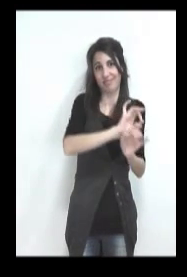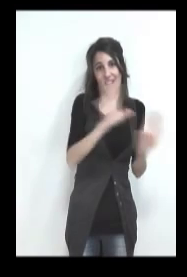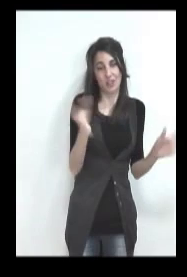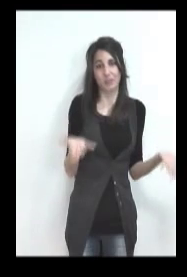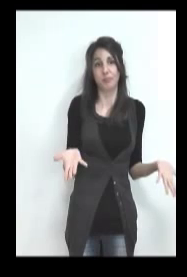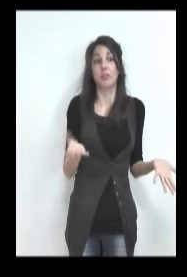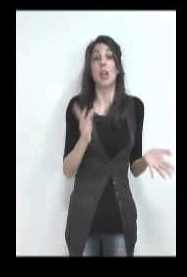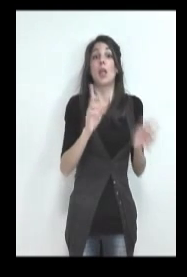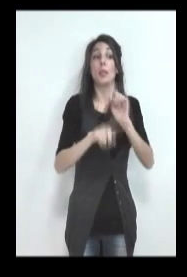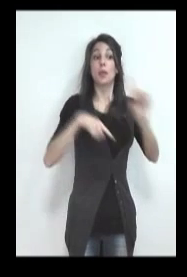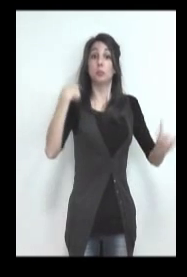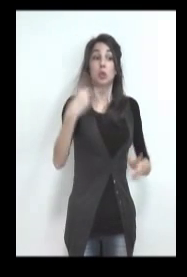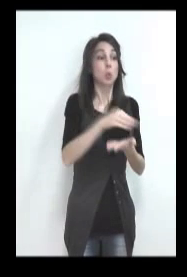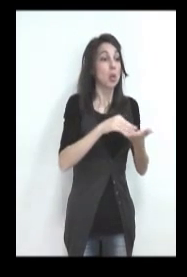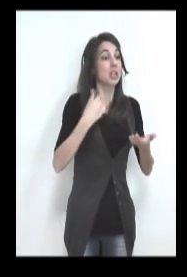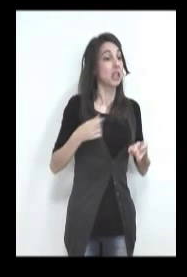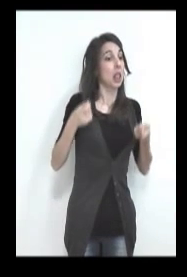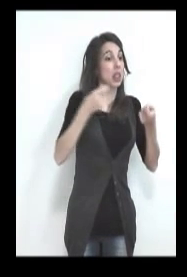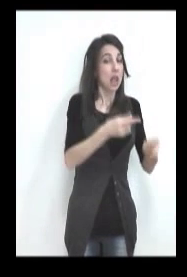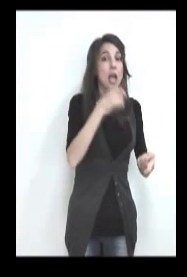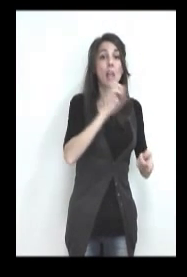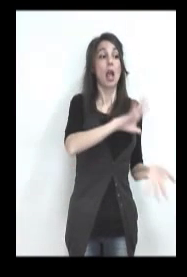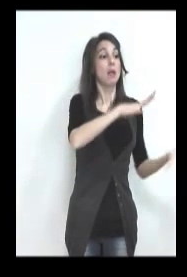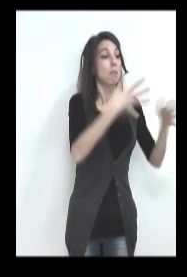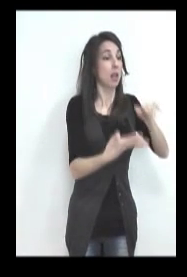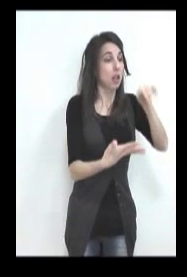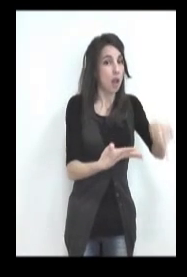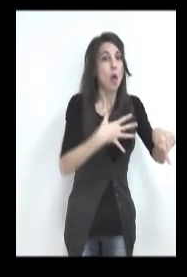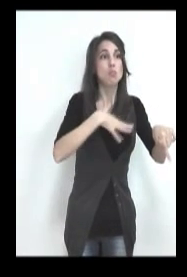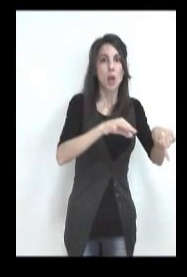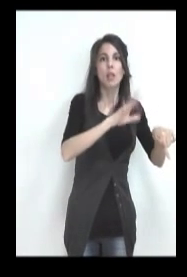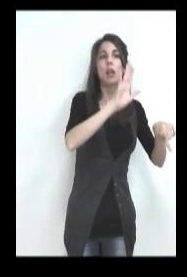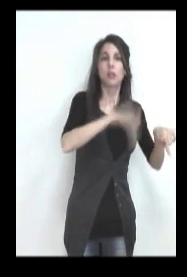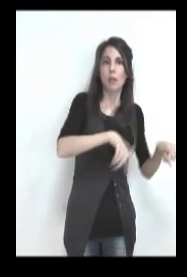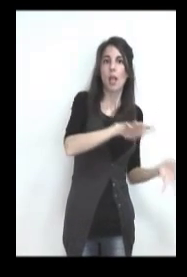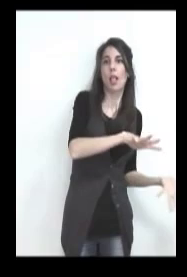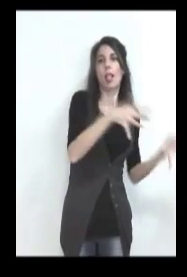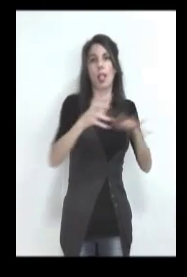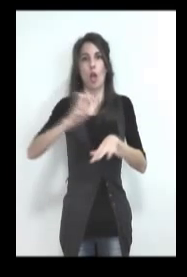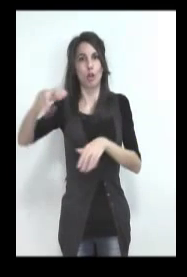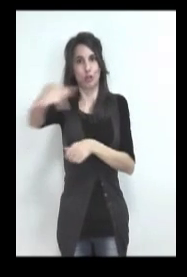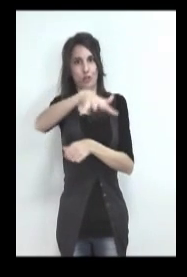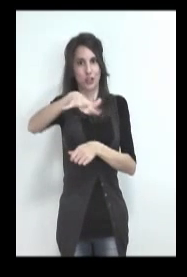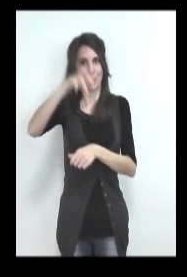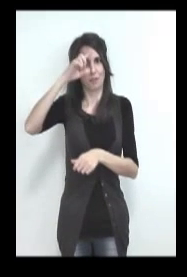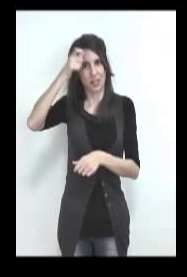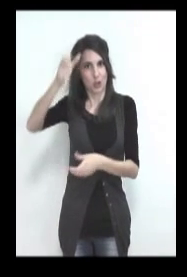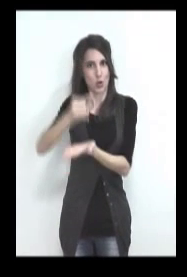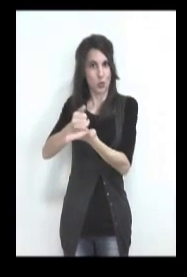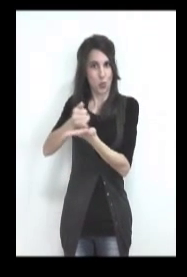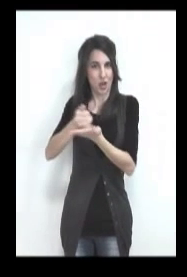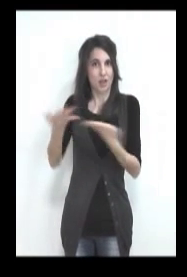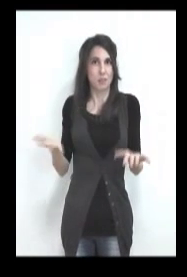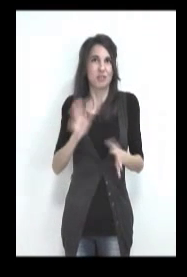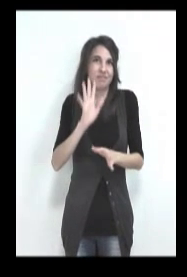puestas en un sitio, ¿por qué no llevarlas, si hay alguna que sirva, a zona rural? Pero en principio el concepto de Smart City,